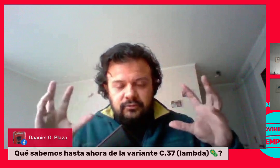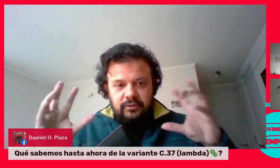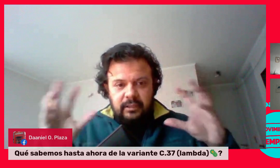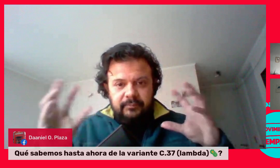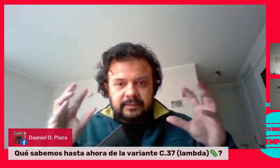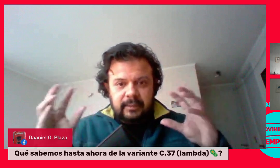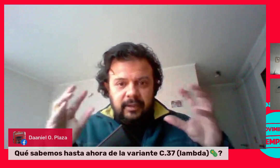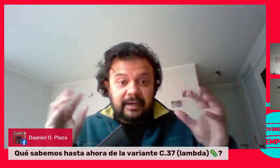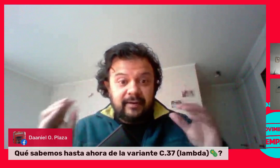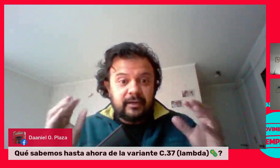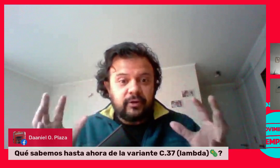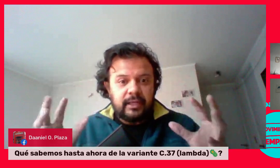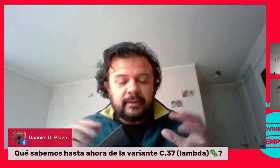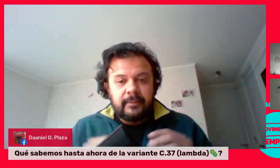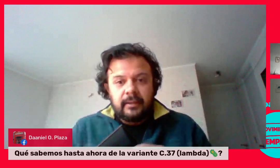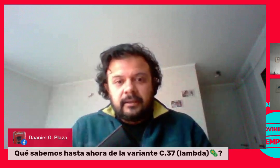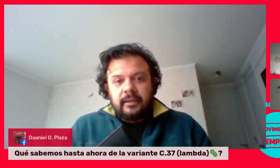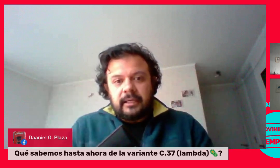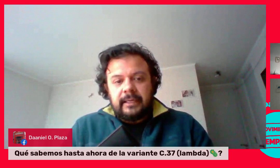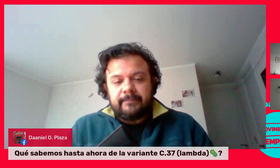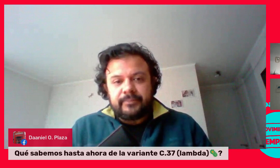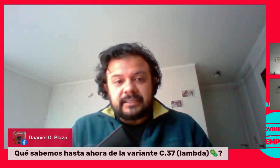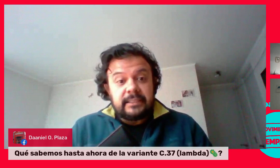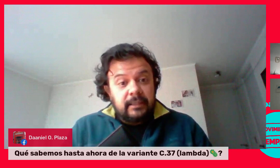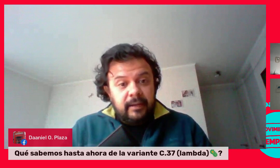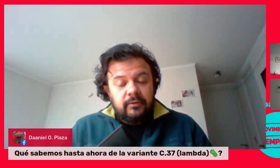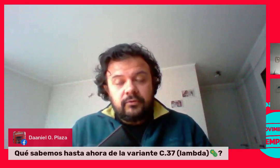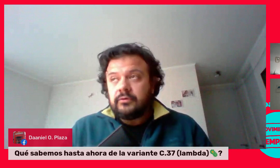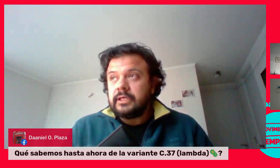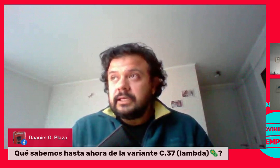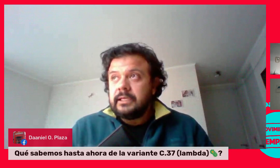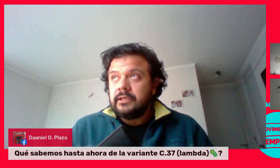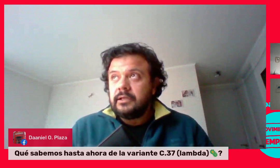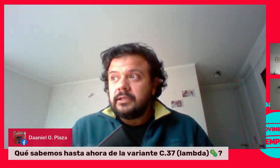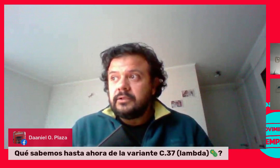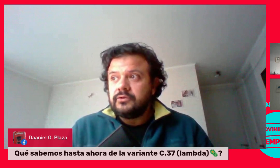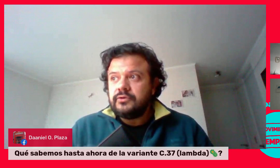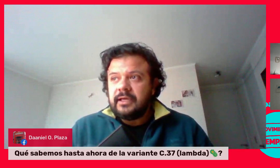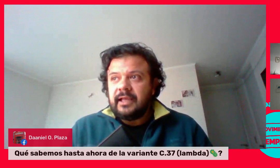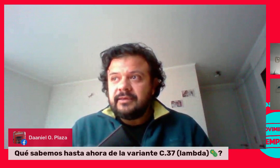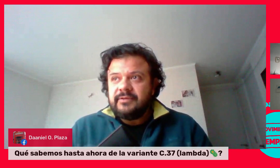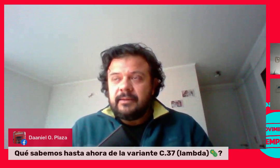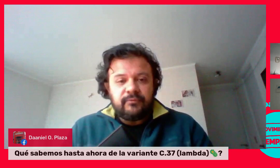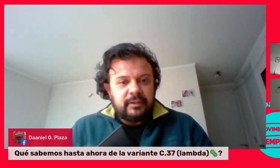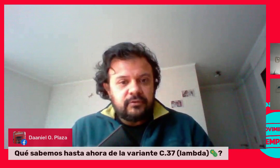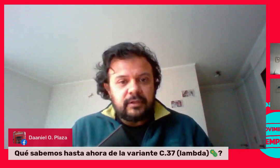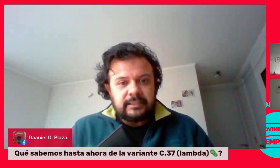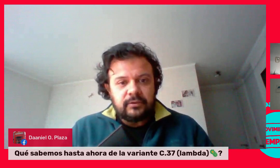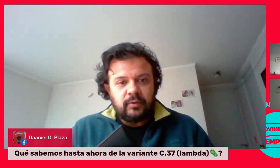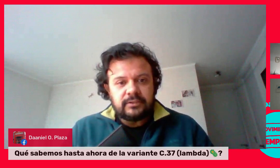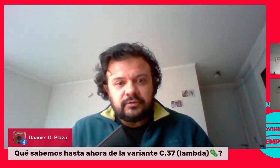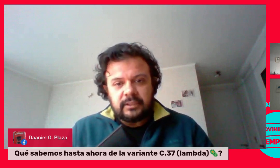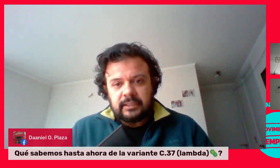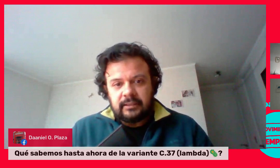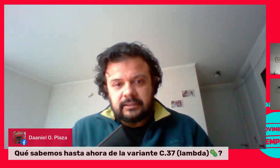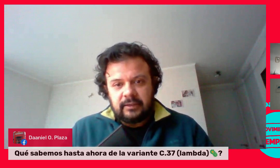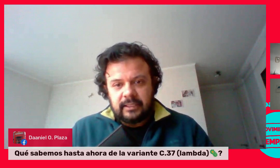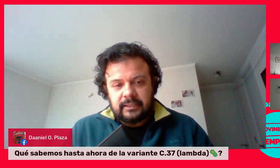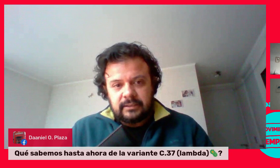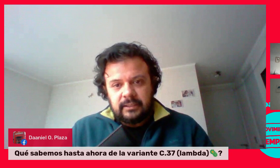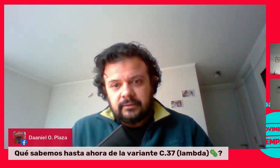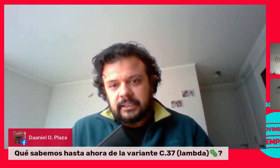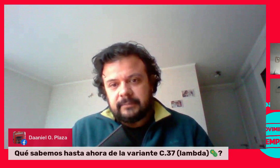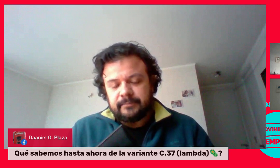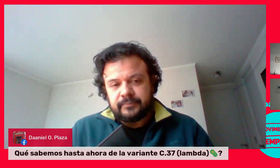alertas, ¿cierto? Y empezamos a trabajar con ella. Sin embargo, nosotros ya habíamos visto la circulación